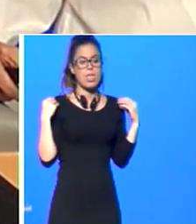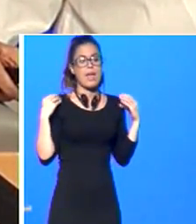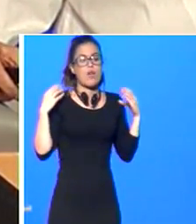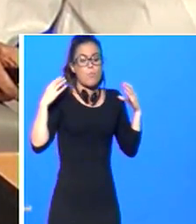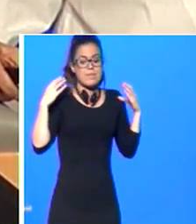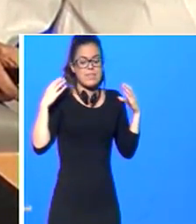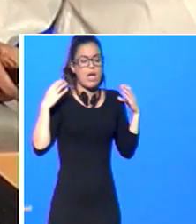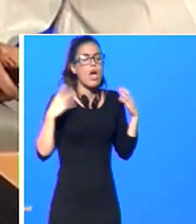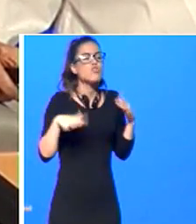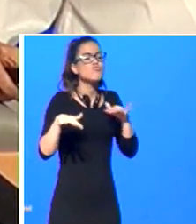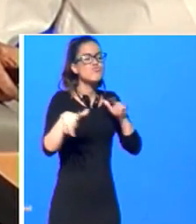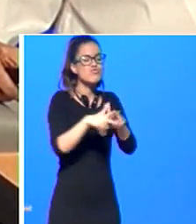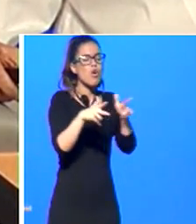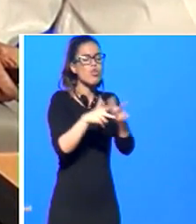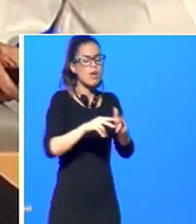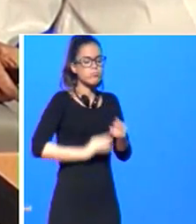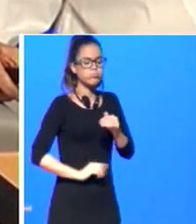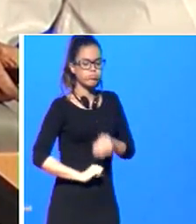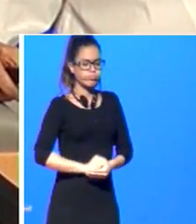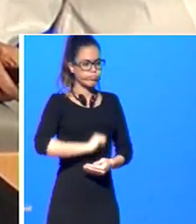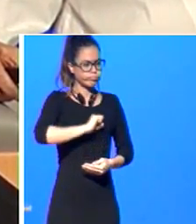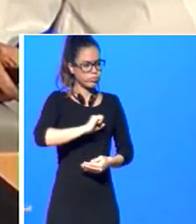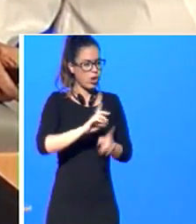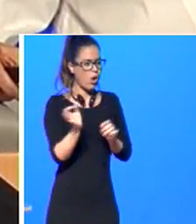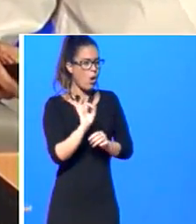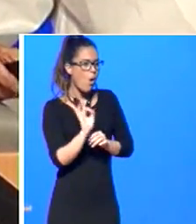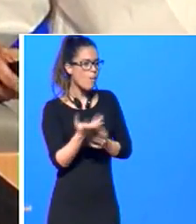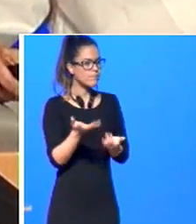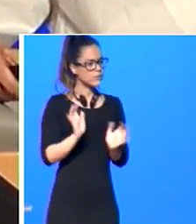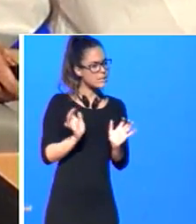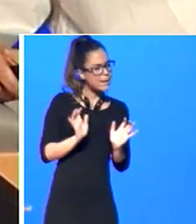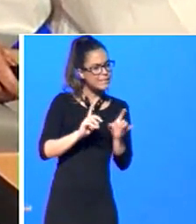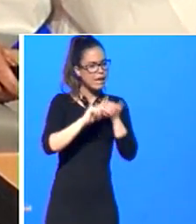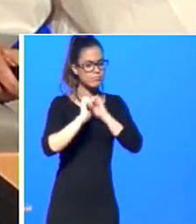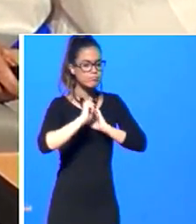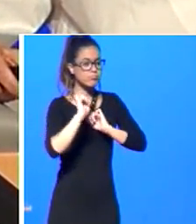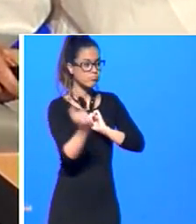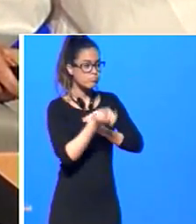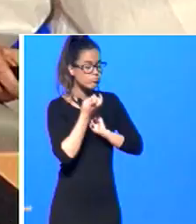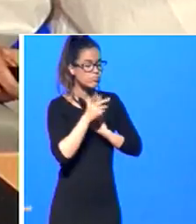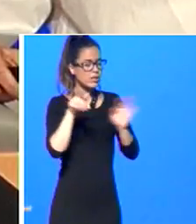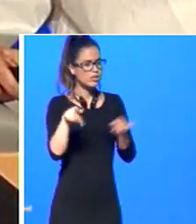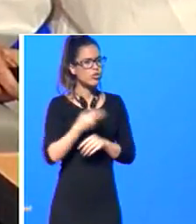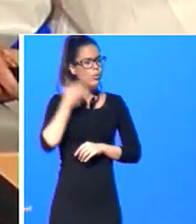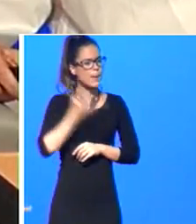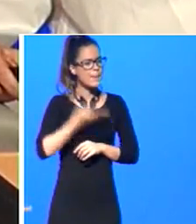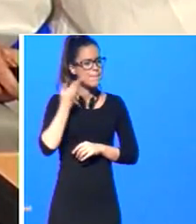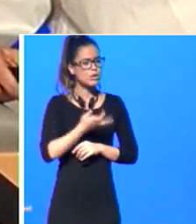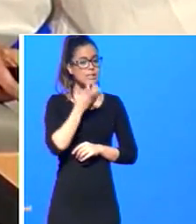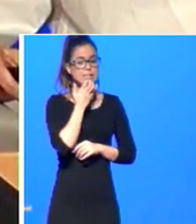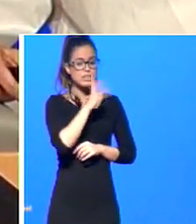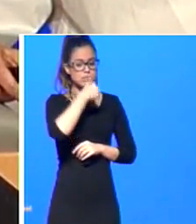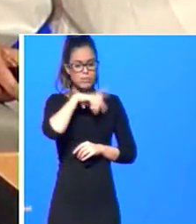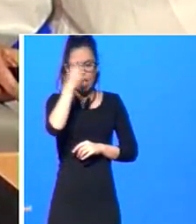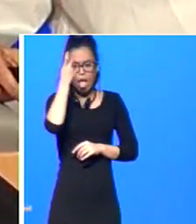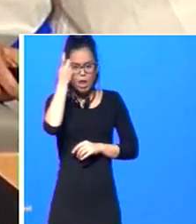y su actividad, su empatía con respecto a la situación que lo rodea. Quizás este es un elemento clave para trabajar con el alumnado, con todo